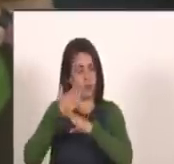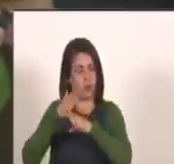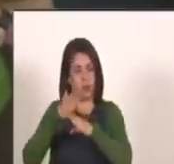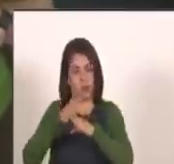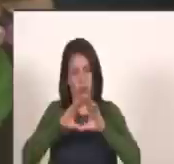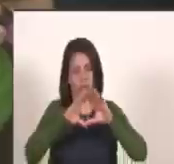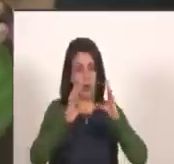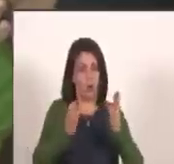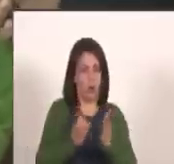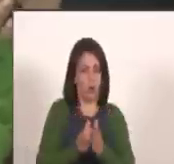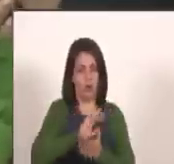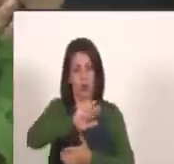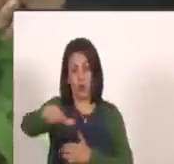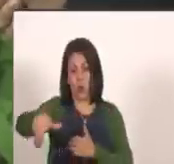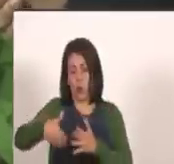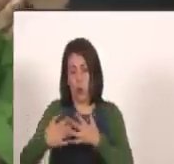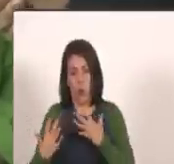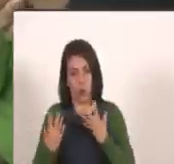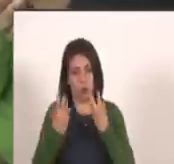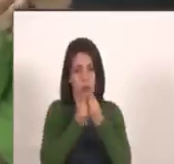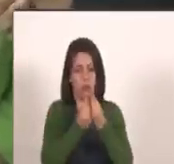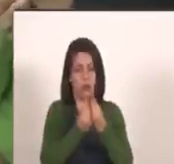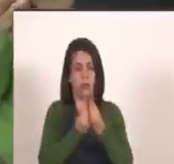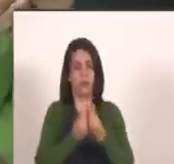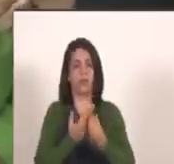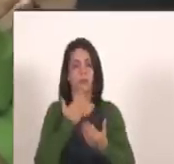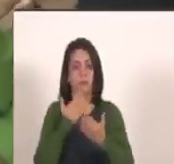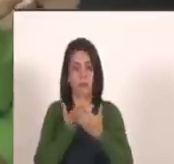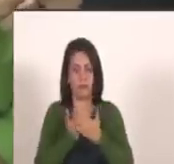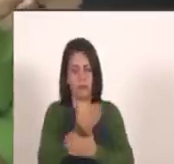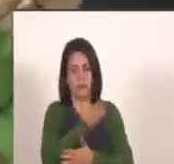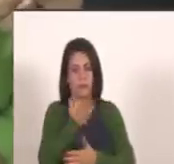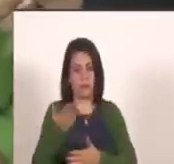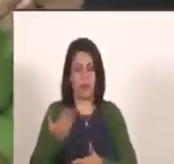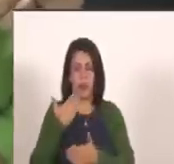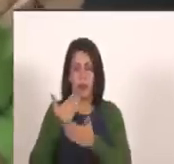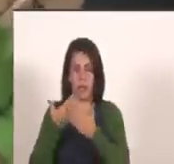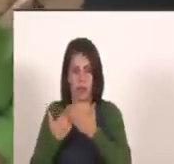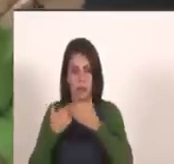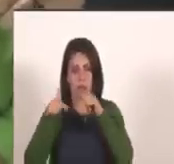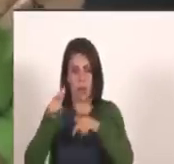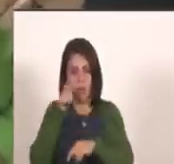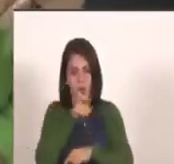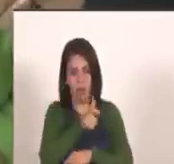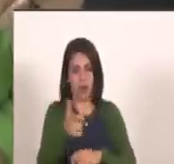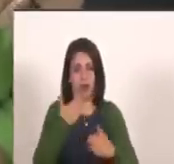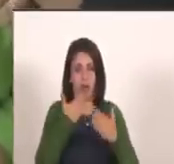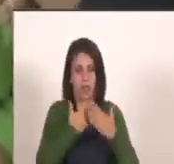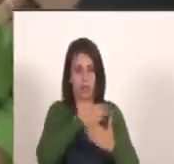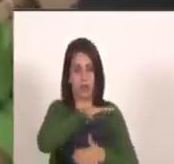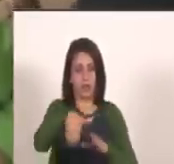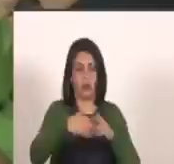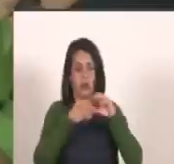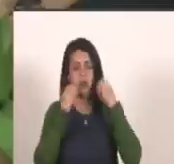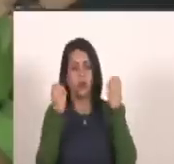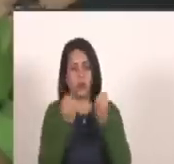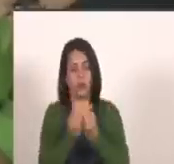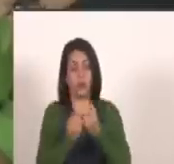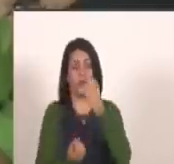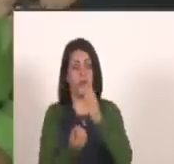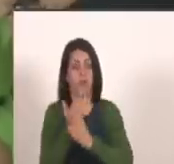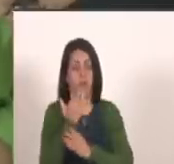en un mundo donde cabemos todas y todos. Gracias a ustedes, gracias a ese pueblo, gracias a todas esas